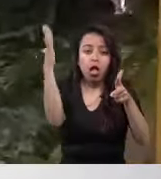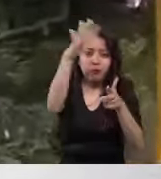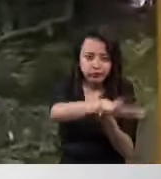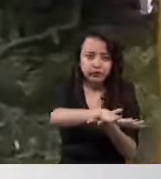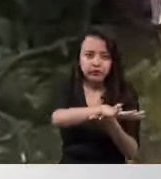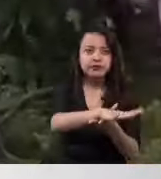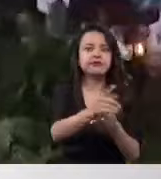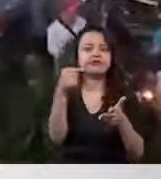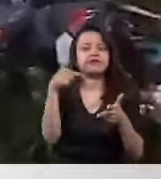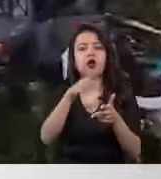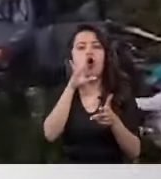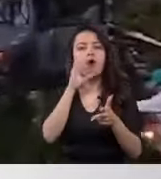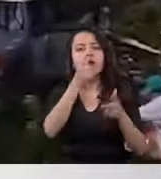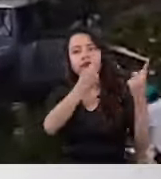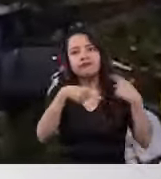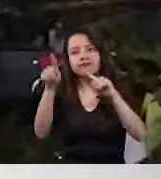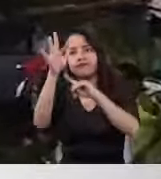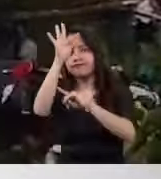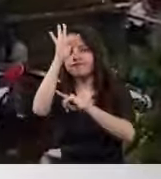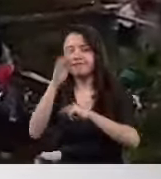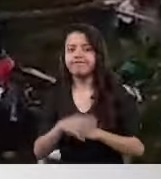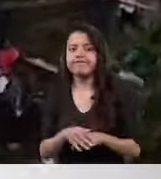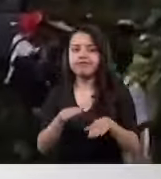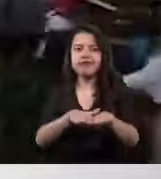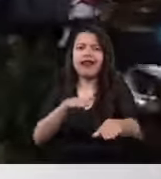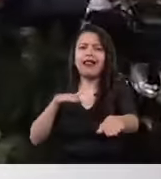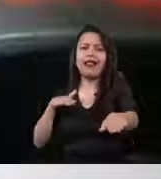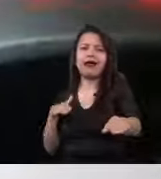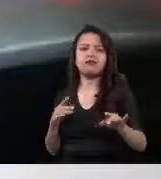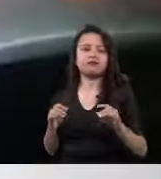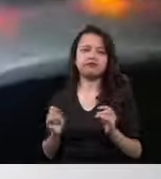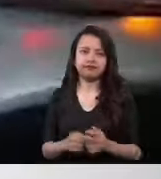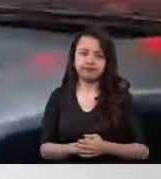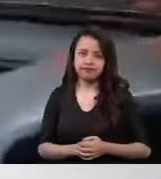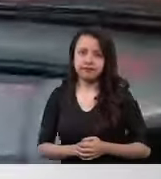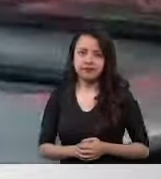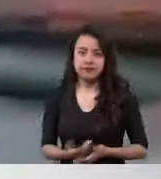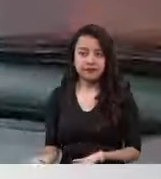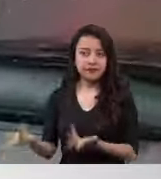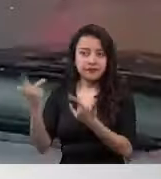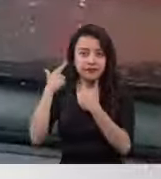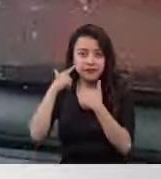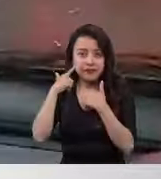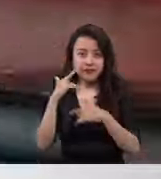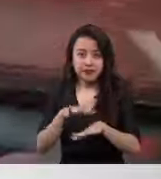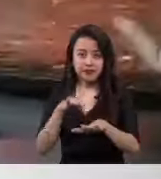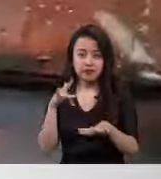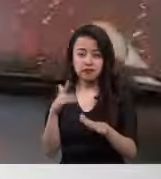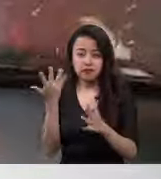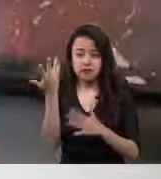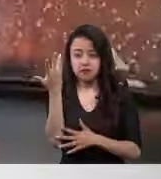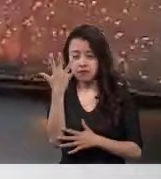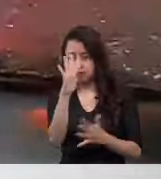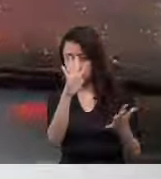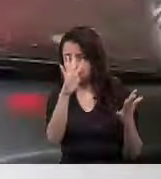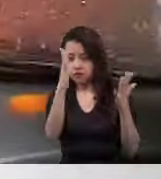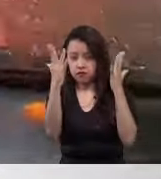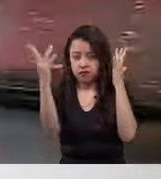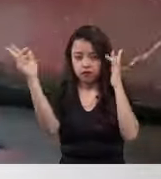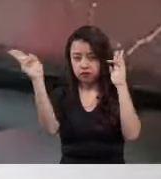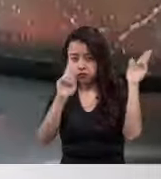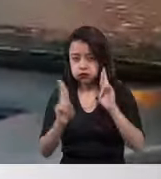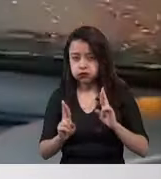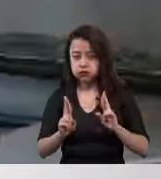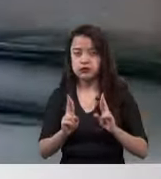árbol que además colapsó la movilidad en esa parte de Medellín. Según el sistema de alertas tempranas, han caído más de 60 descargas